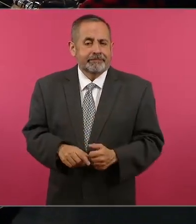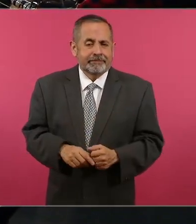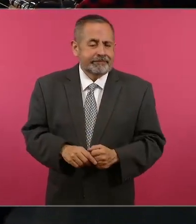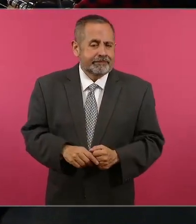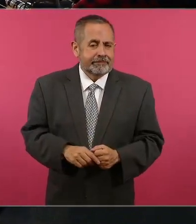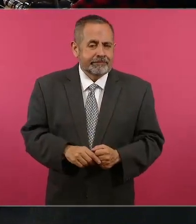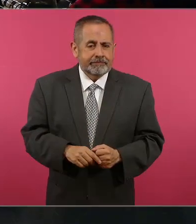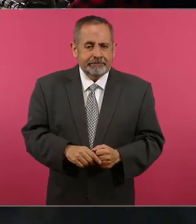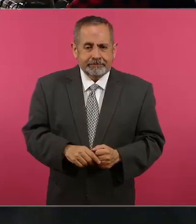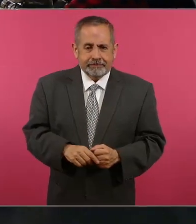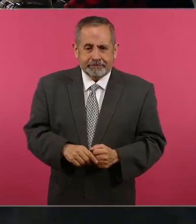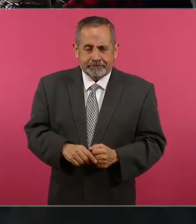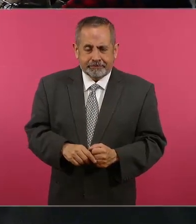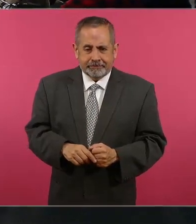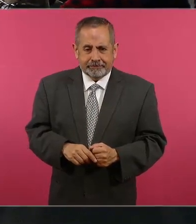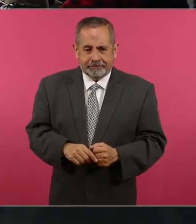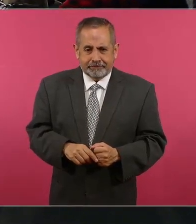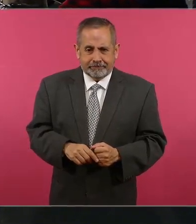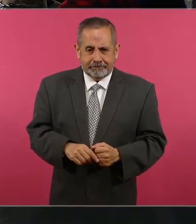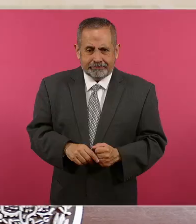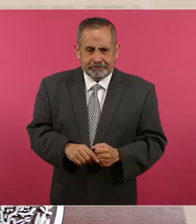de